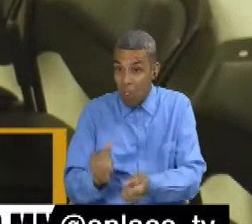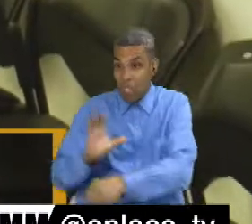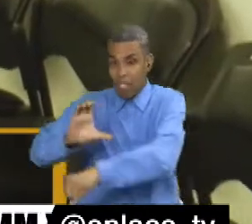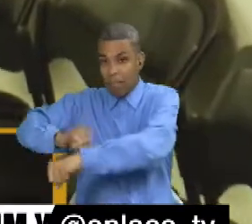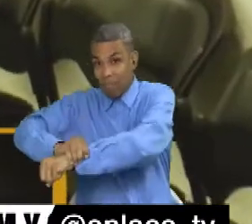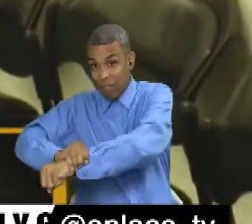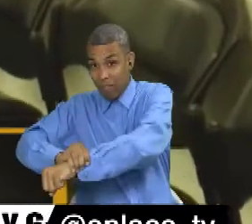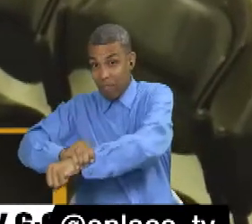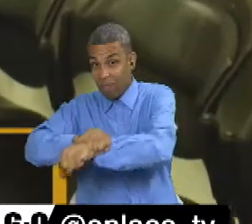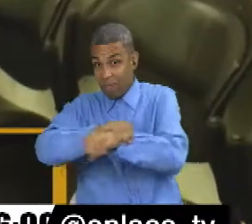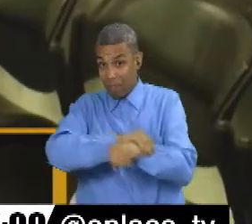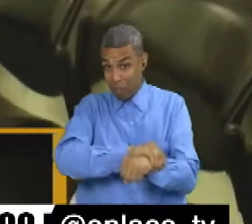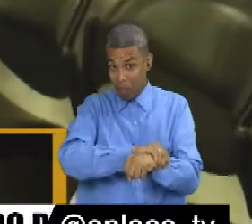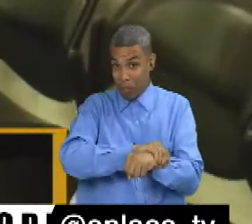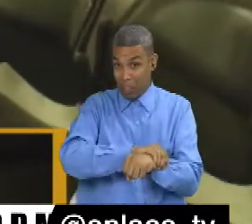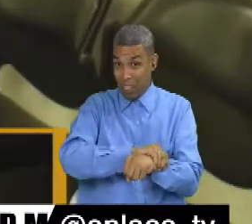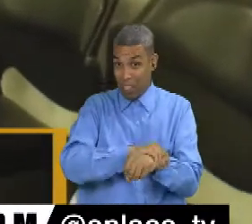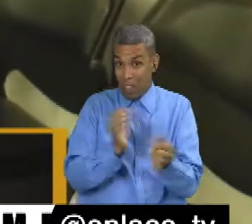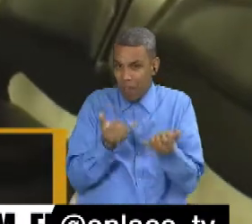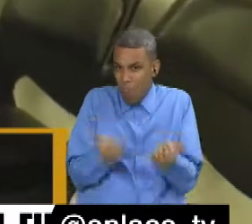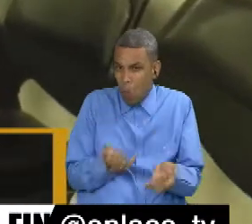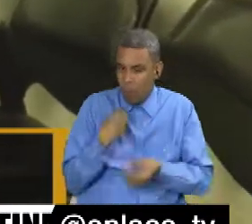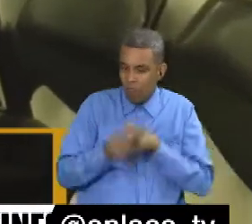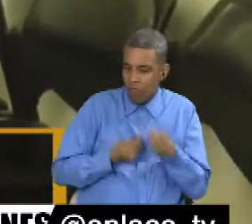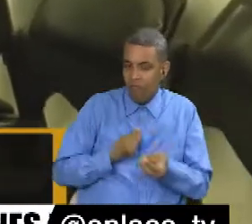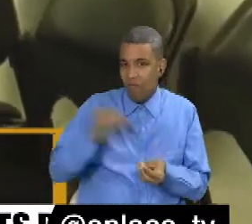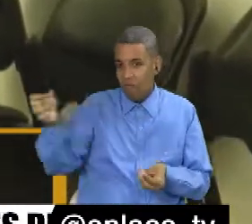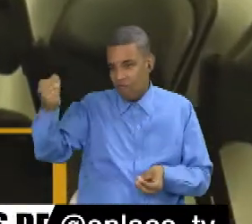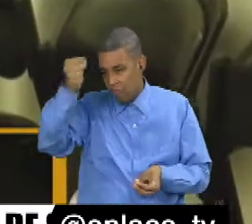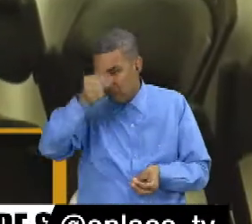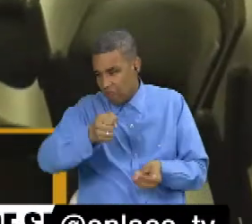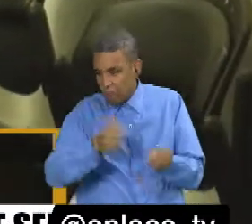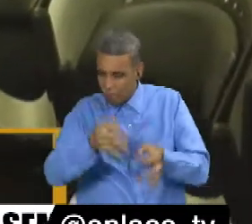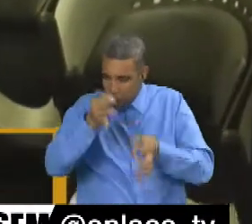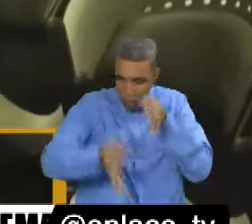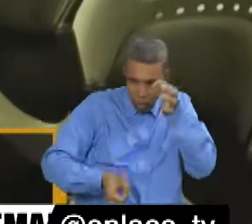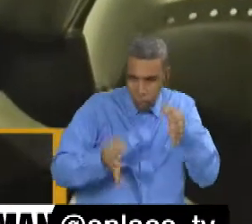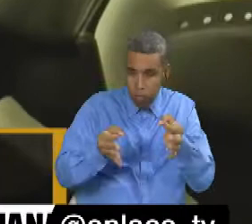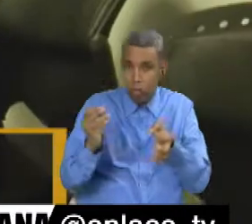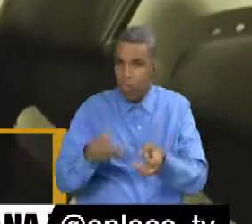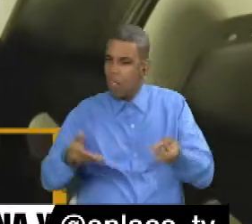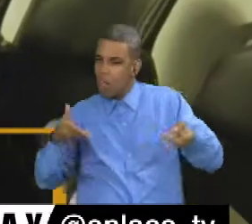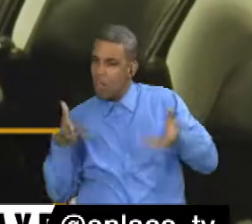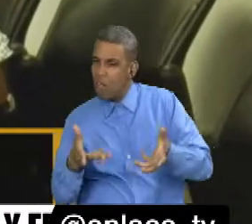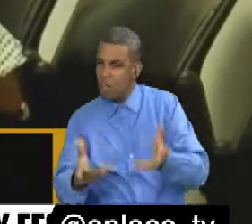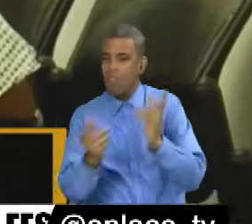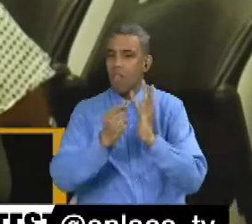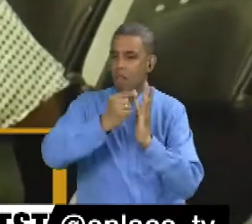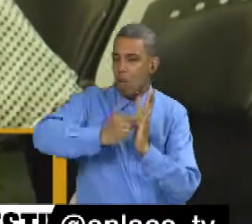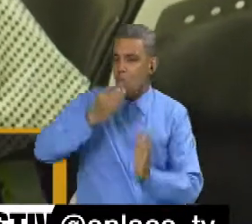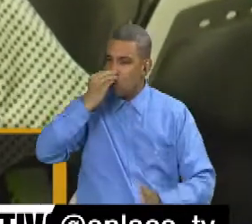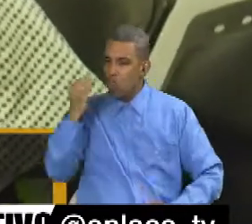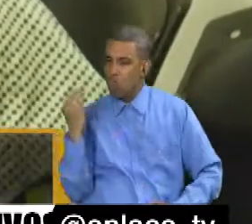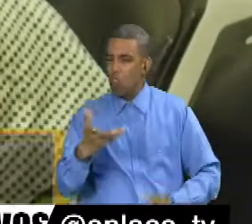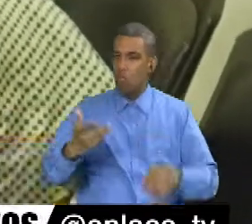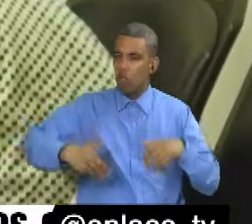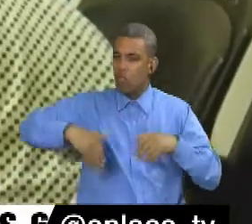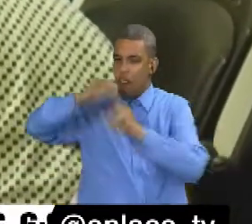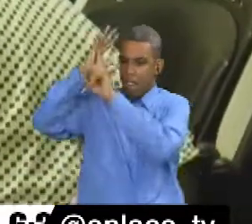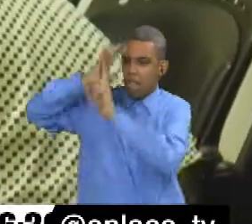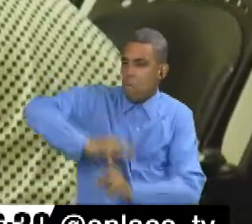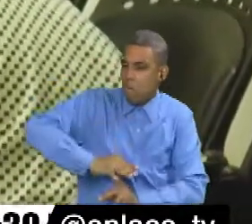delitos. El detenido ahora tendrá que enfrentar cargos por los delitos de violencia intrafamiliar agravada y